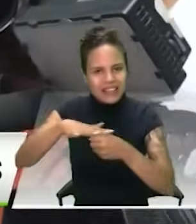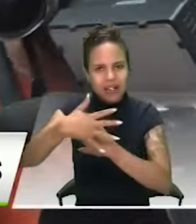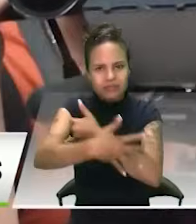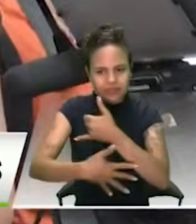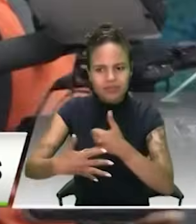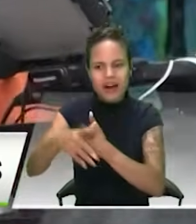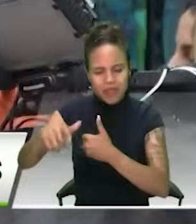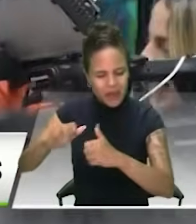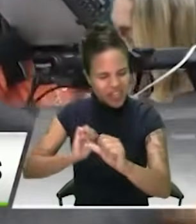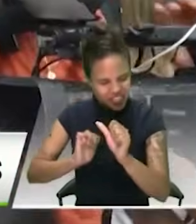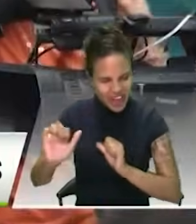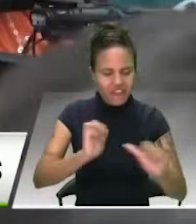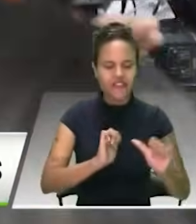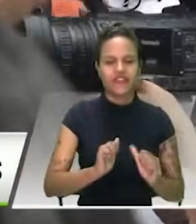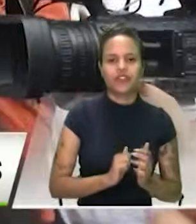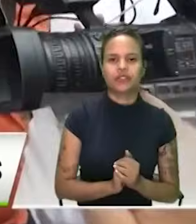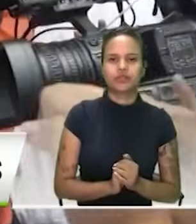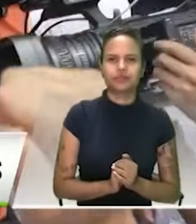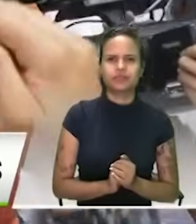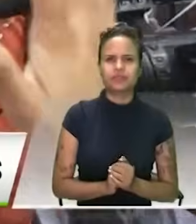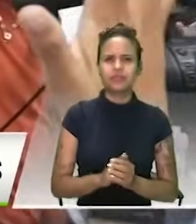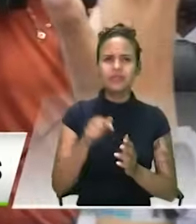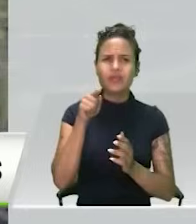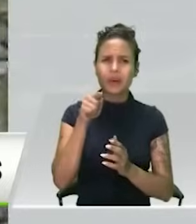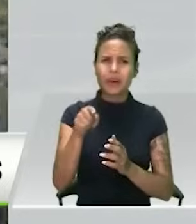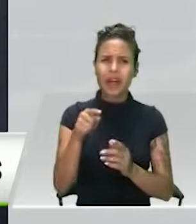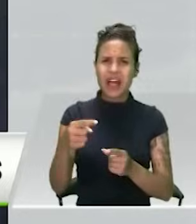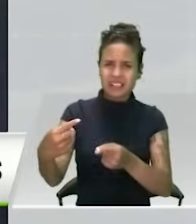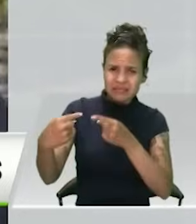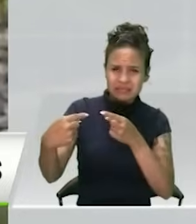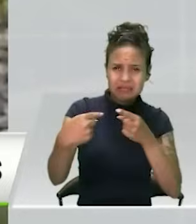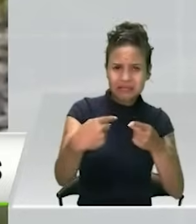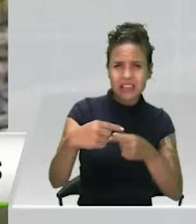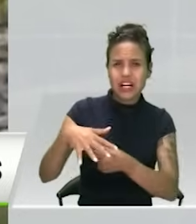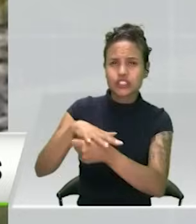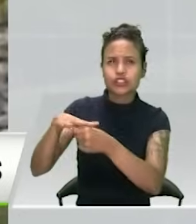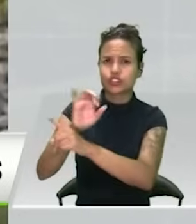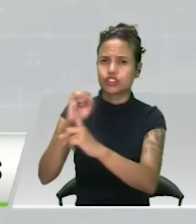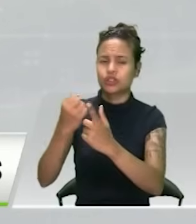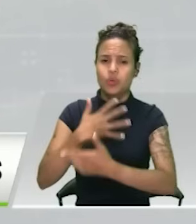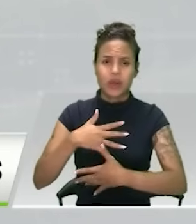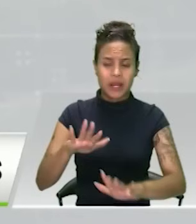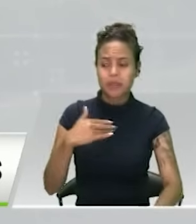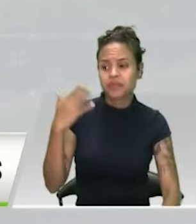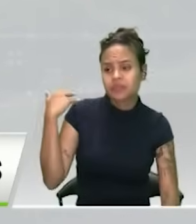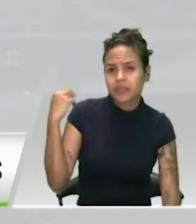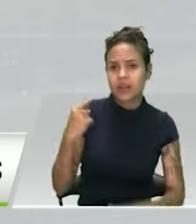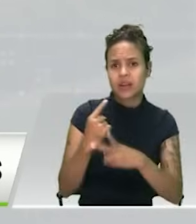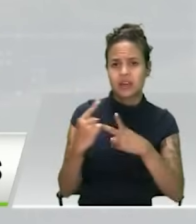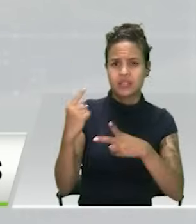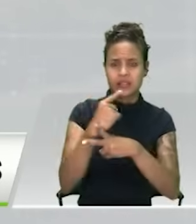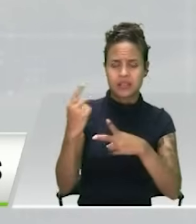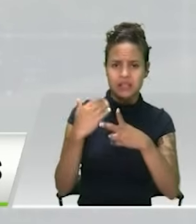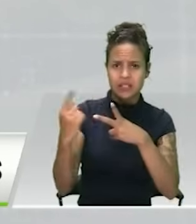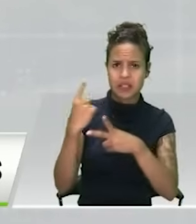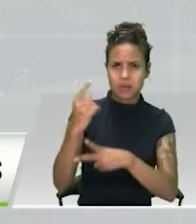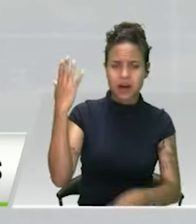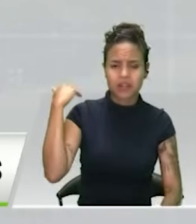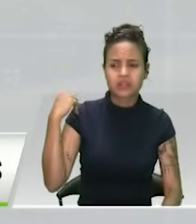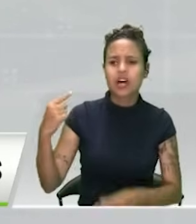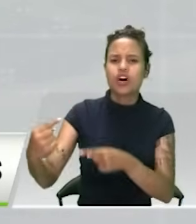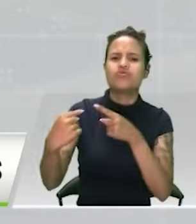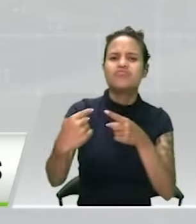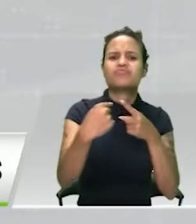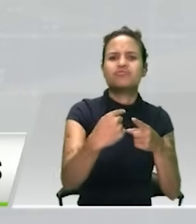las confrontaciones no distinguieron sectores de la sociedad. Hace algunas semanas se enfrentó con organizaciones dedicadas